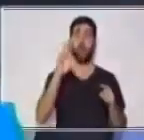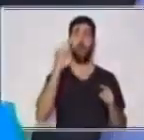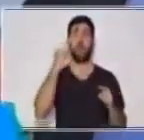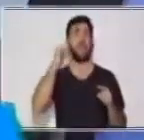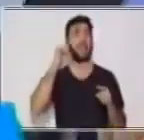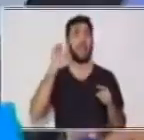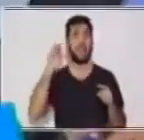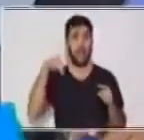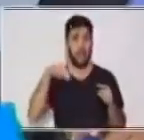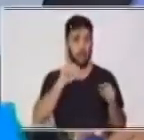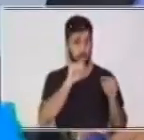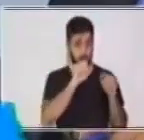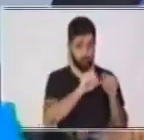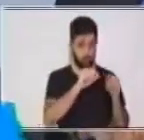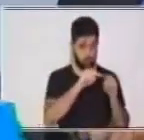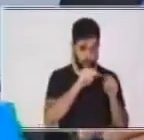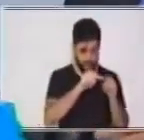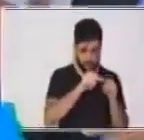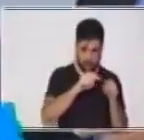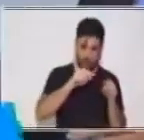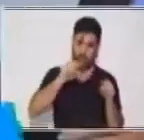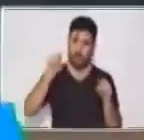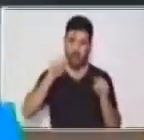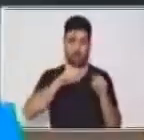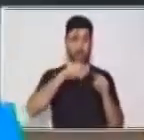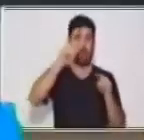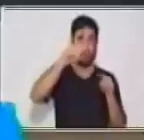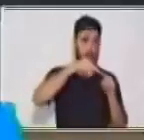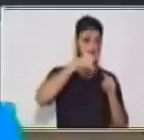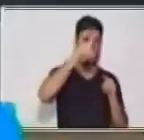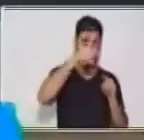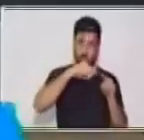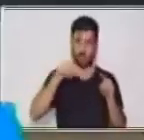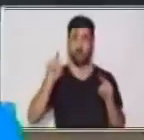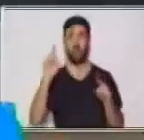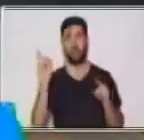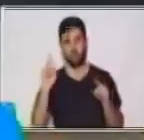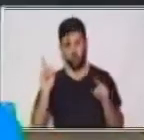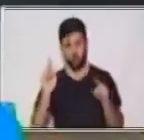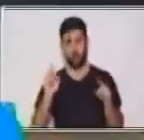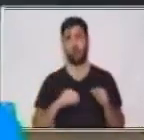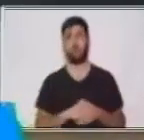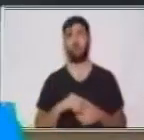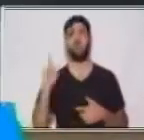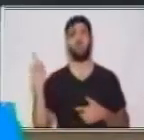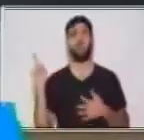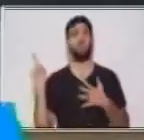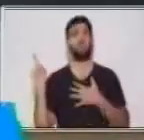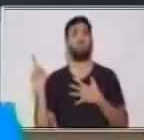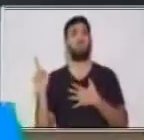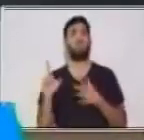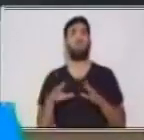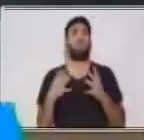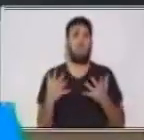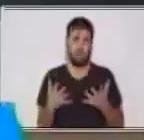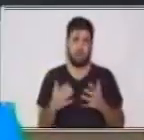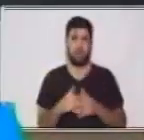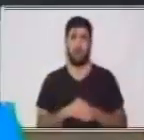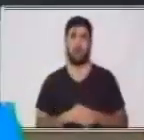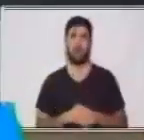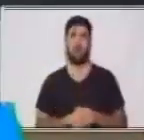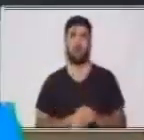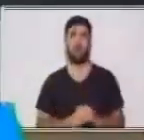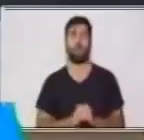de nuestro plano cartesiano. ¿Qué significa esto?